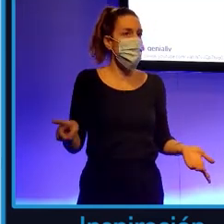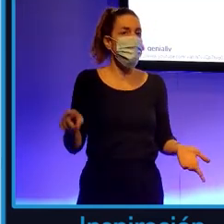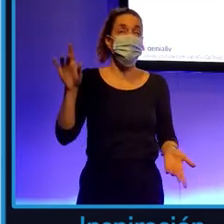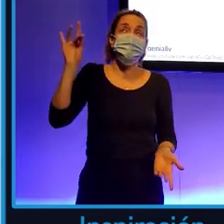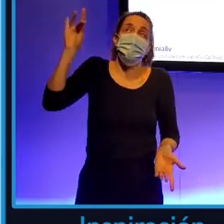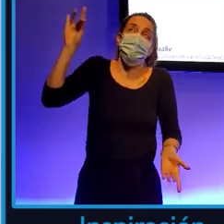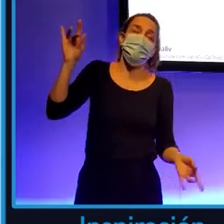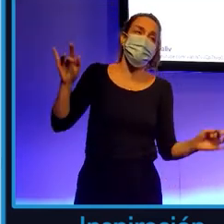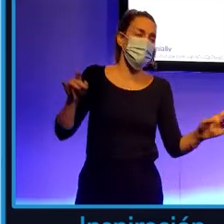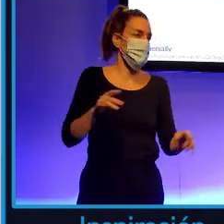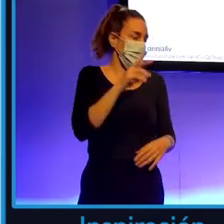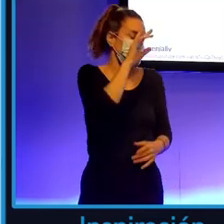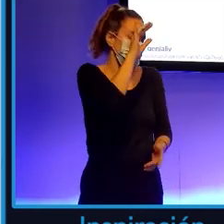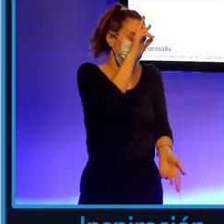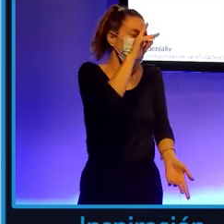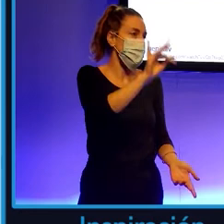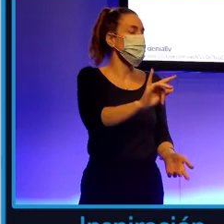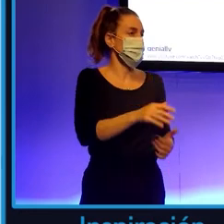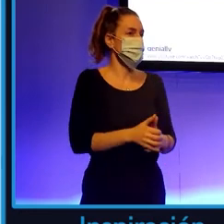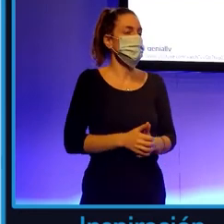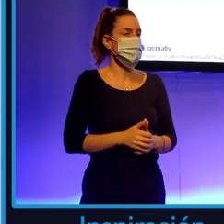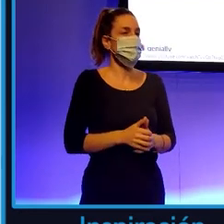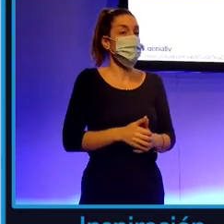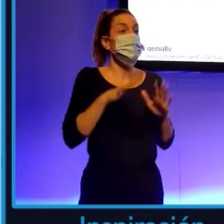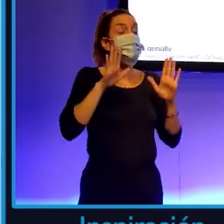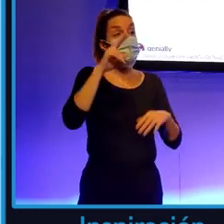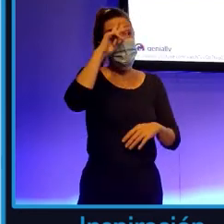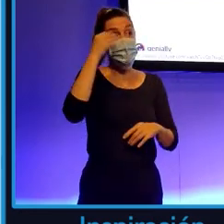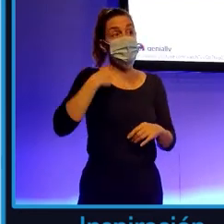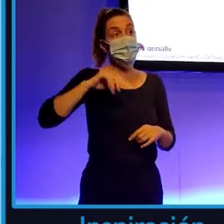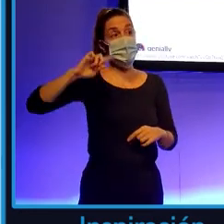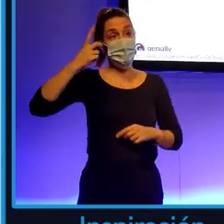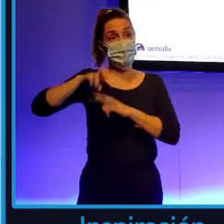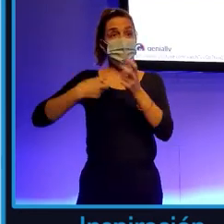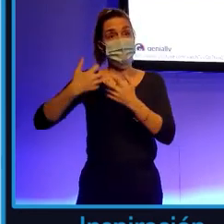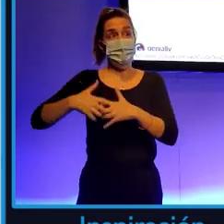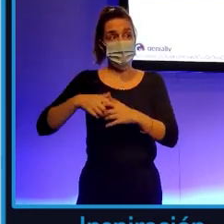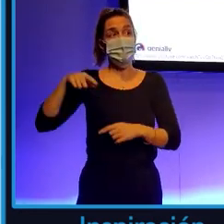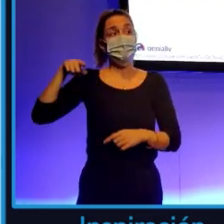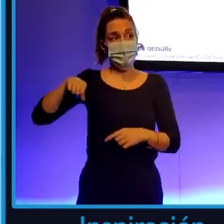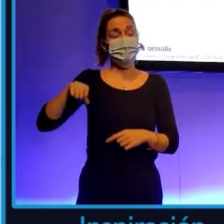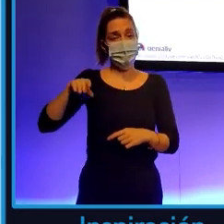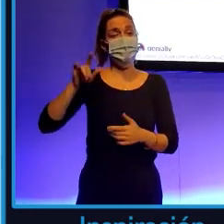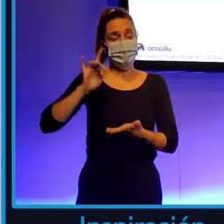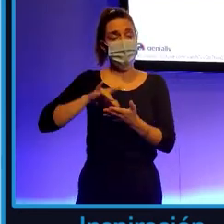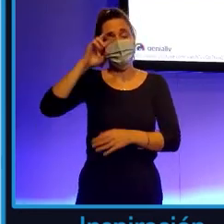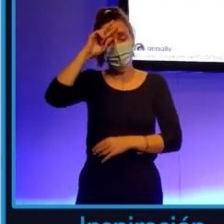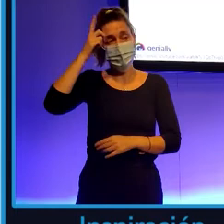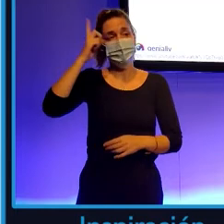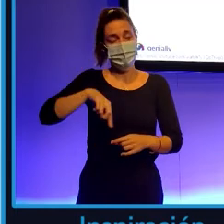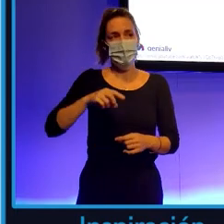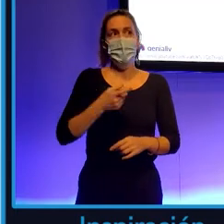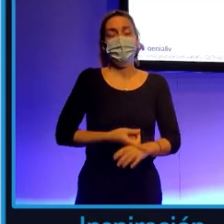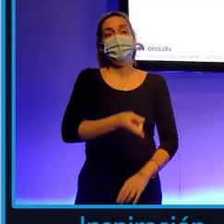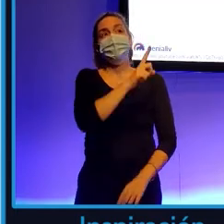estamos preocupados no pero miren esta preocupación la tuvieron también en la primera revolución industrial tal tal preocupación tuvieron que se